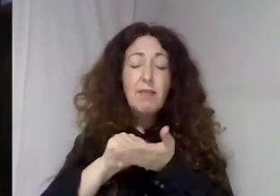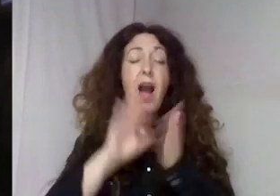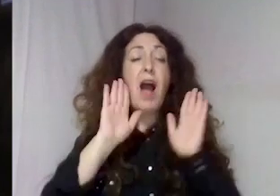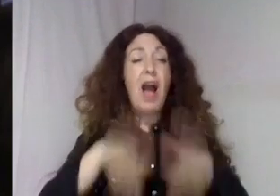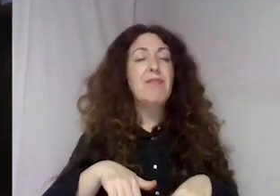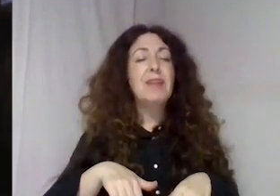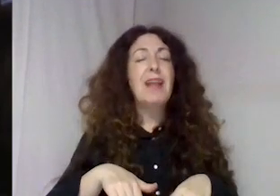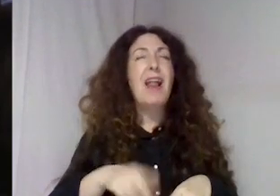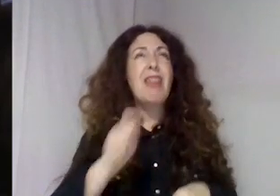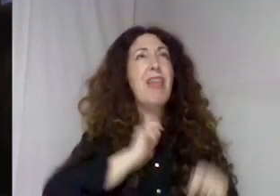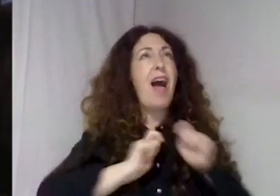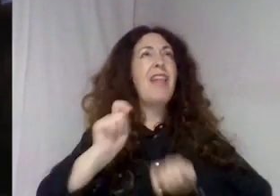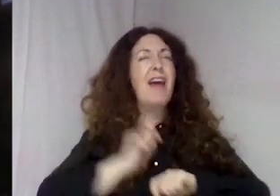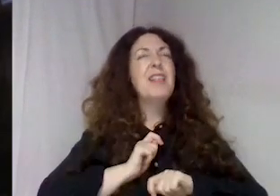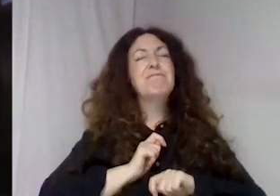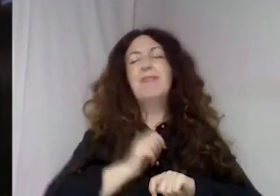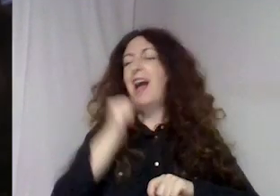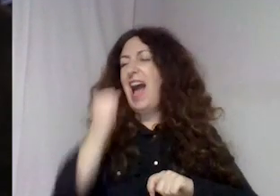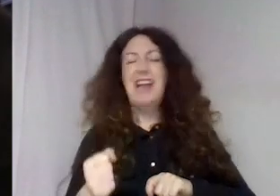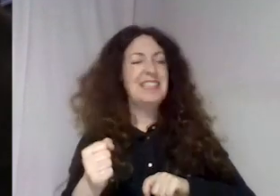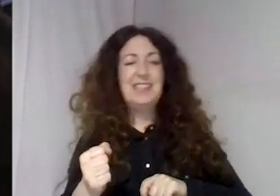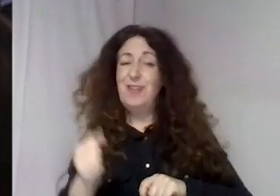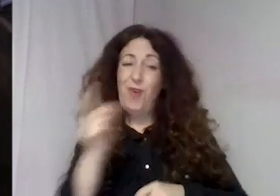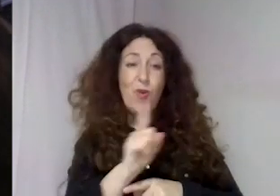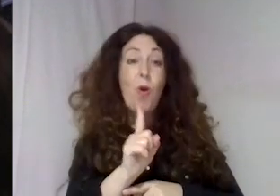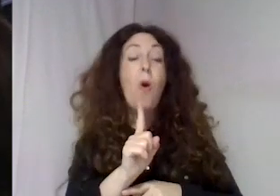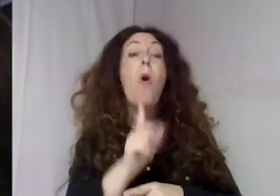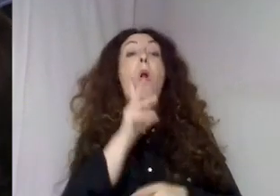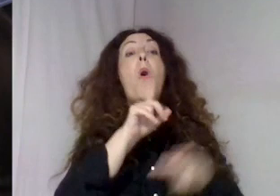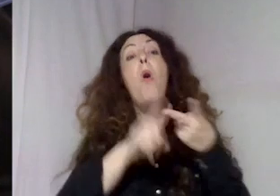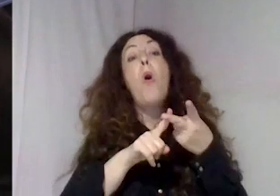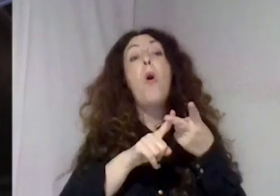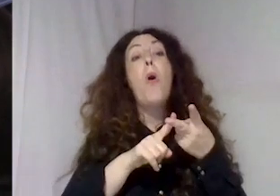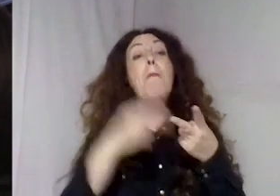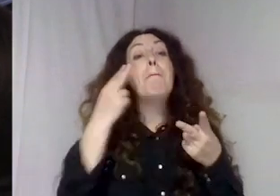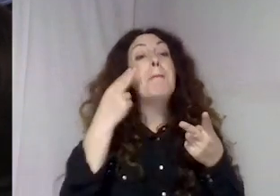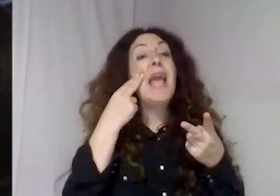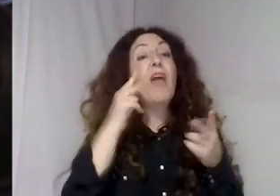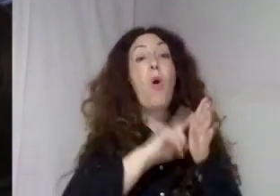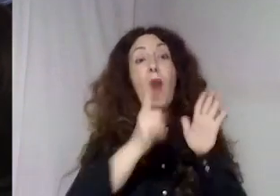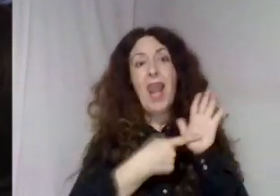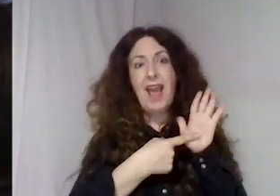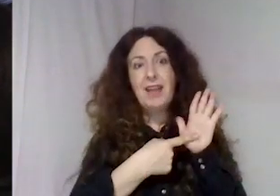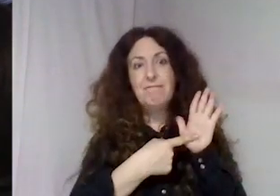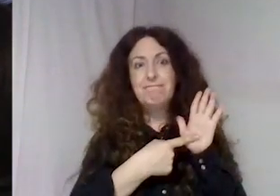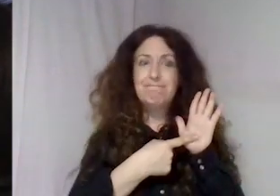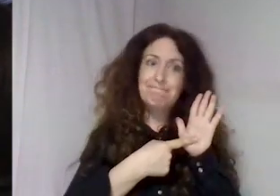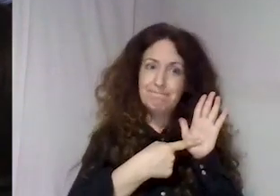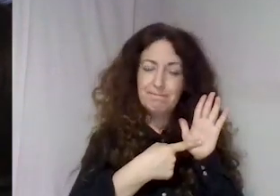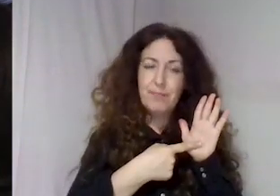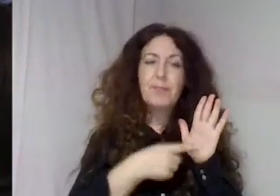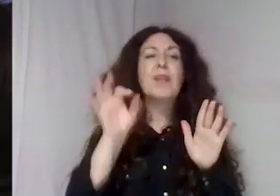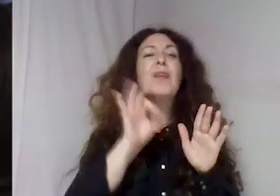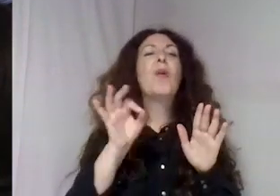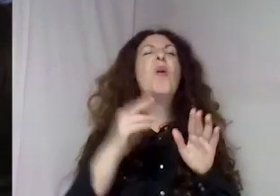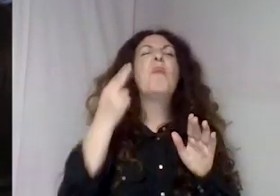hemos dicho, pero esto ya sería una cuestión psiquiátrica. Pero es muy importante saberlo porque estamos entrando en una época de trastornos de la personalidad, que no mentales,